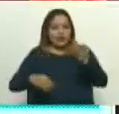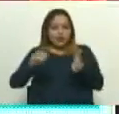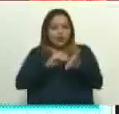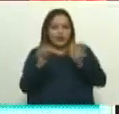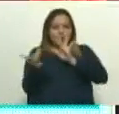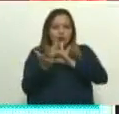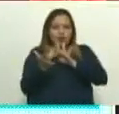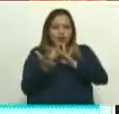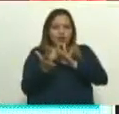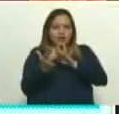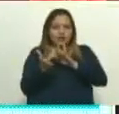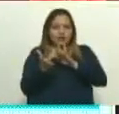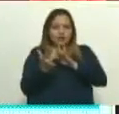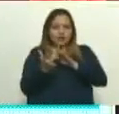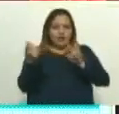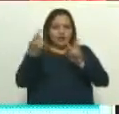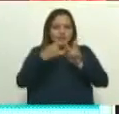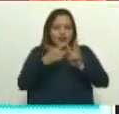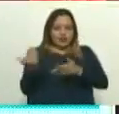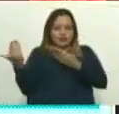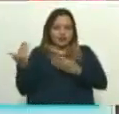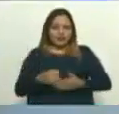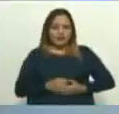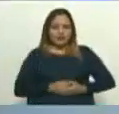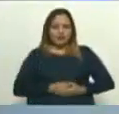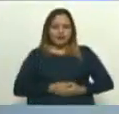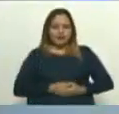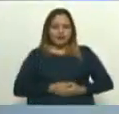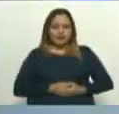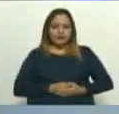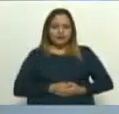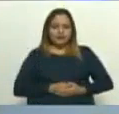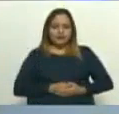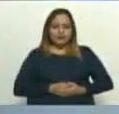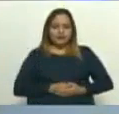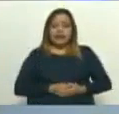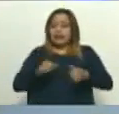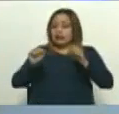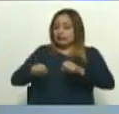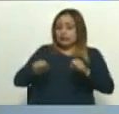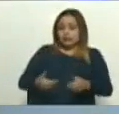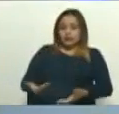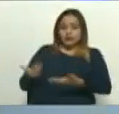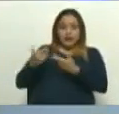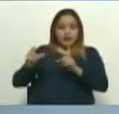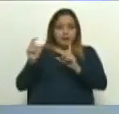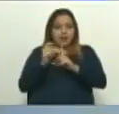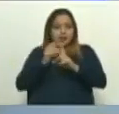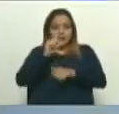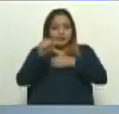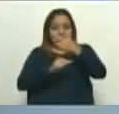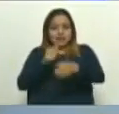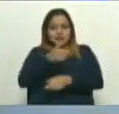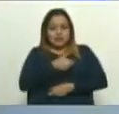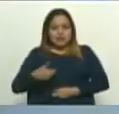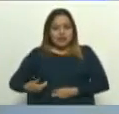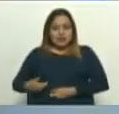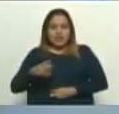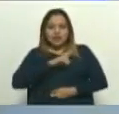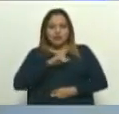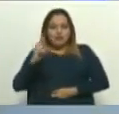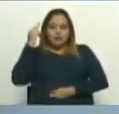contacto a los estudios. Adelante. Así que... Bien, escuchábamos entonces declaraciones de la vicepresidenta de la República